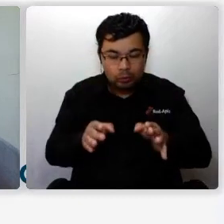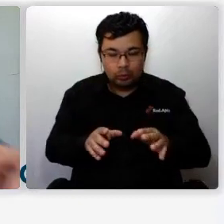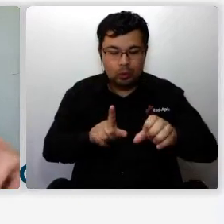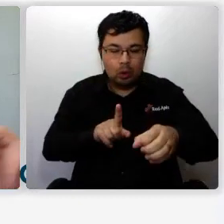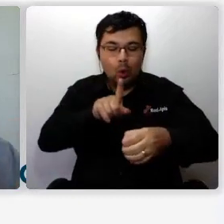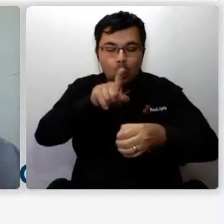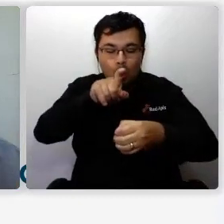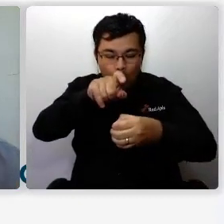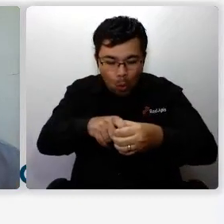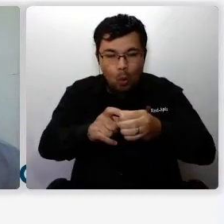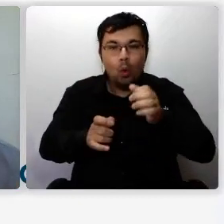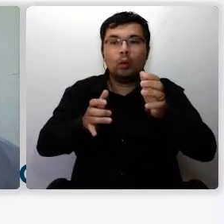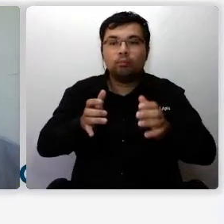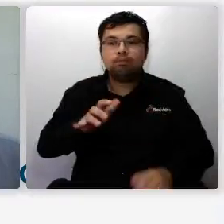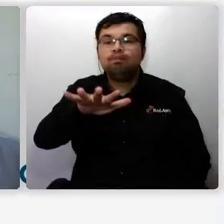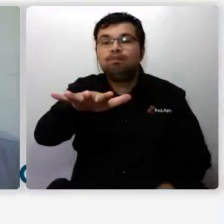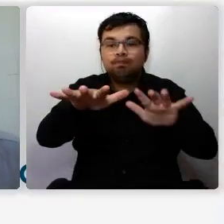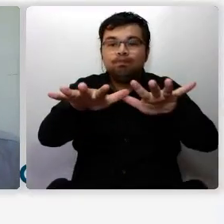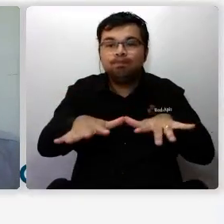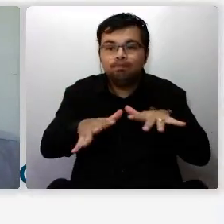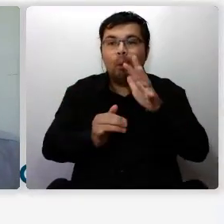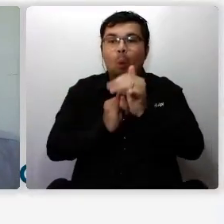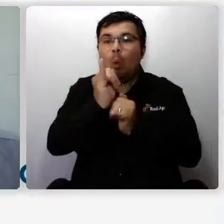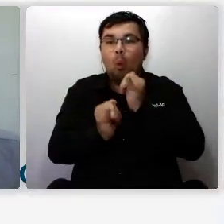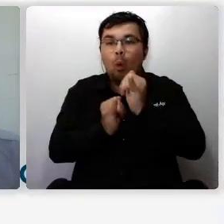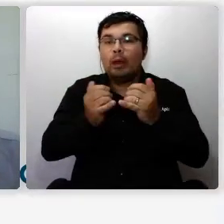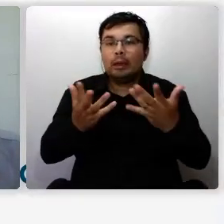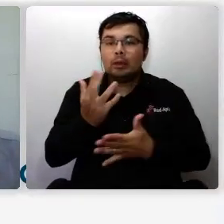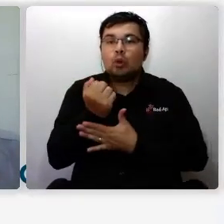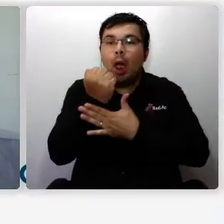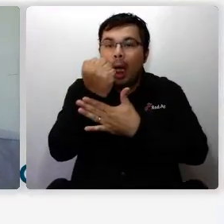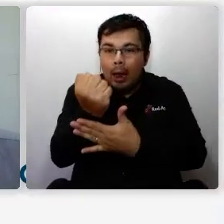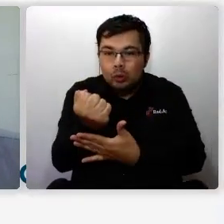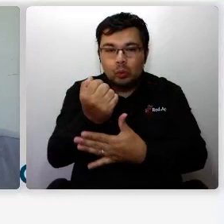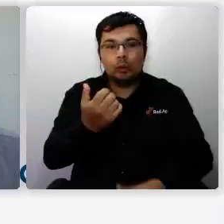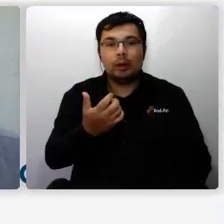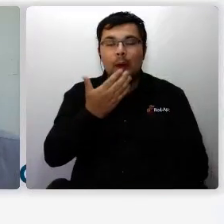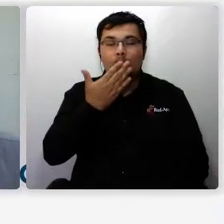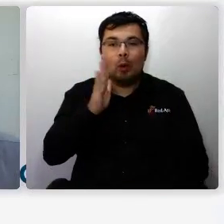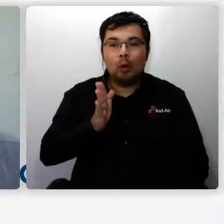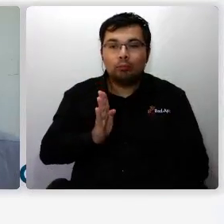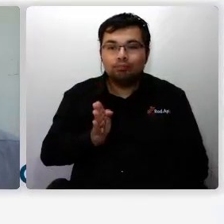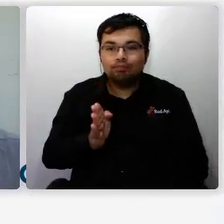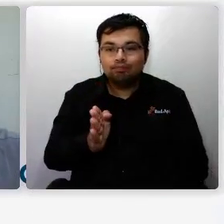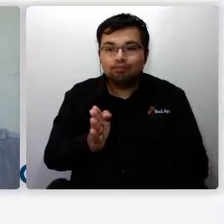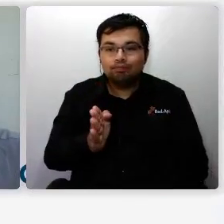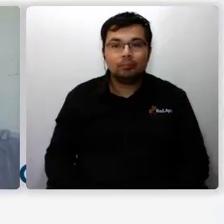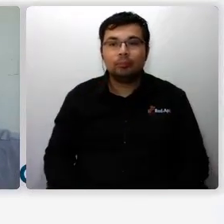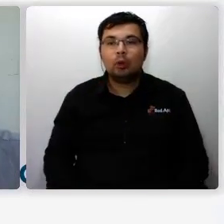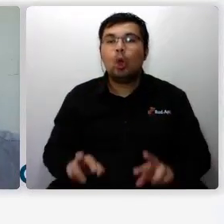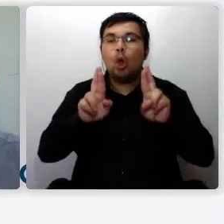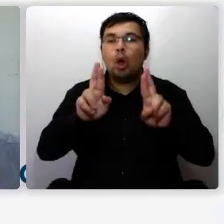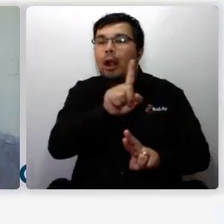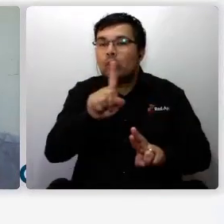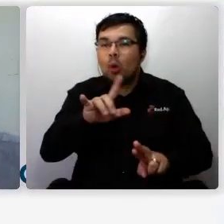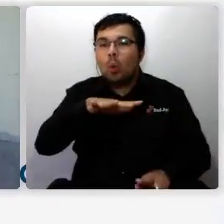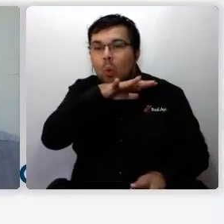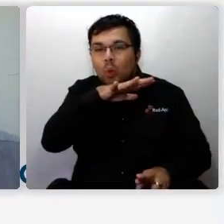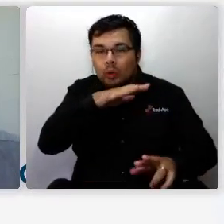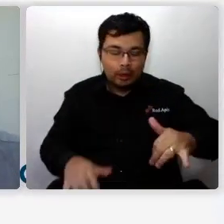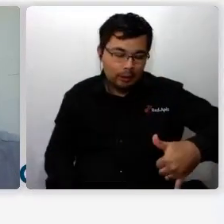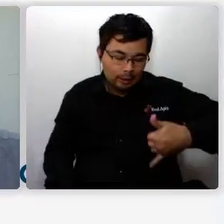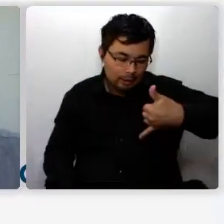una mejor secuencia y más estable. Obviamente, que no estén ocupando este dispositivo a la par en el trabajo. Sabemos que muchos también trabajan no